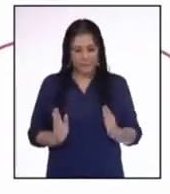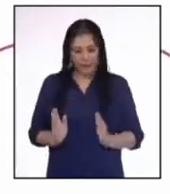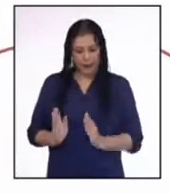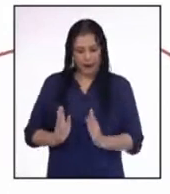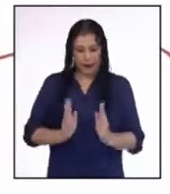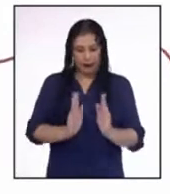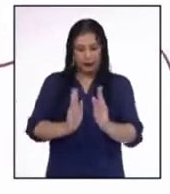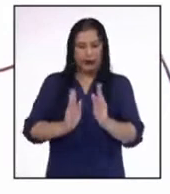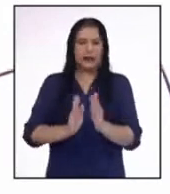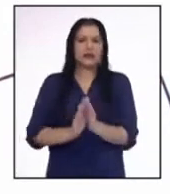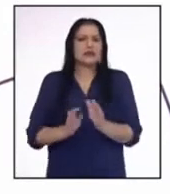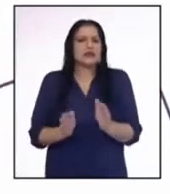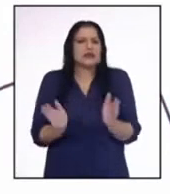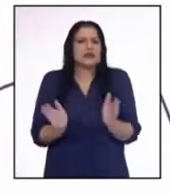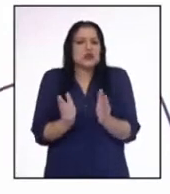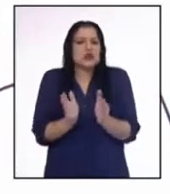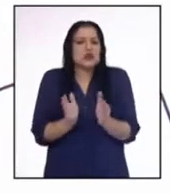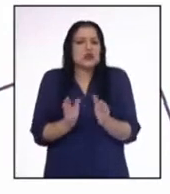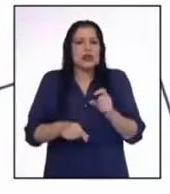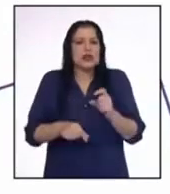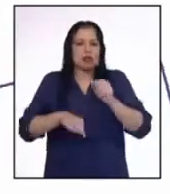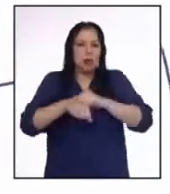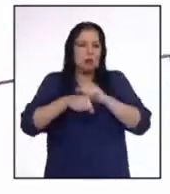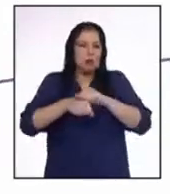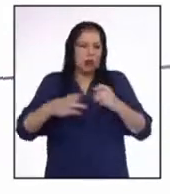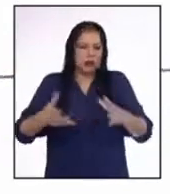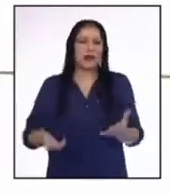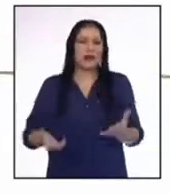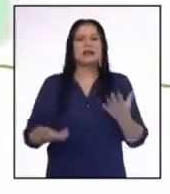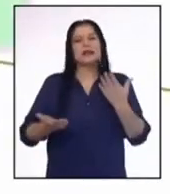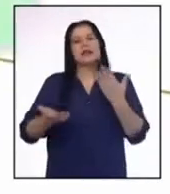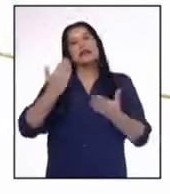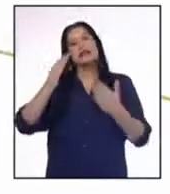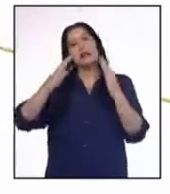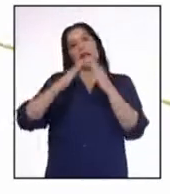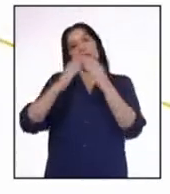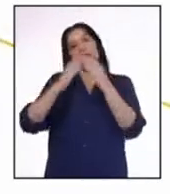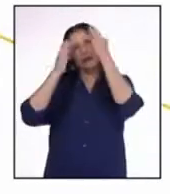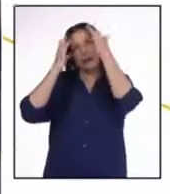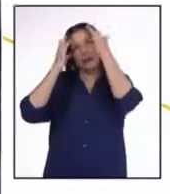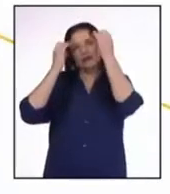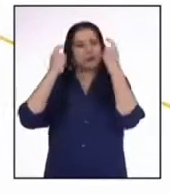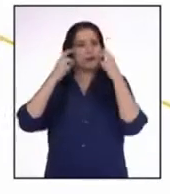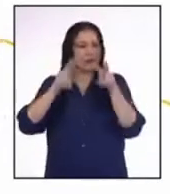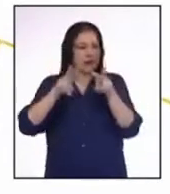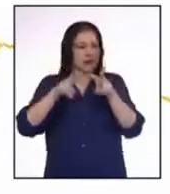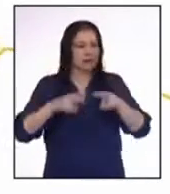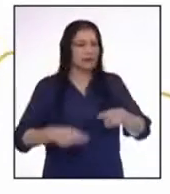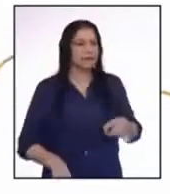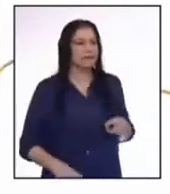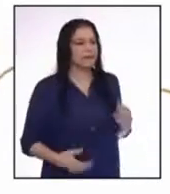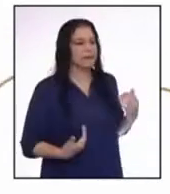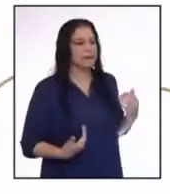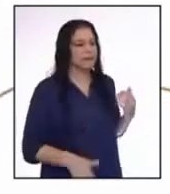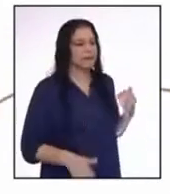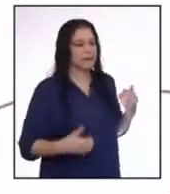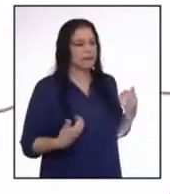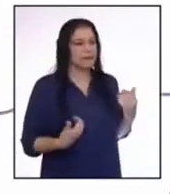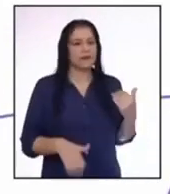y empedrada. La parte exterior de su casa podría ser así.